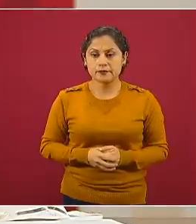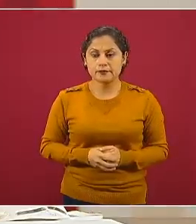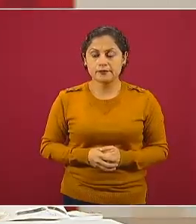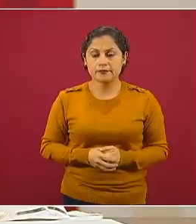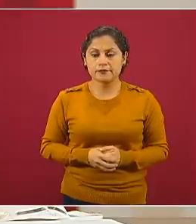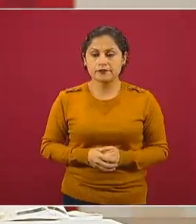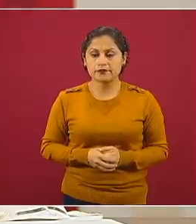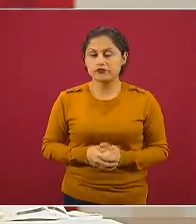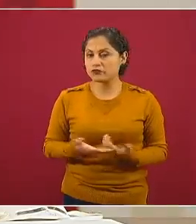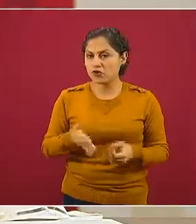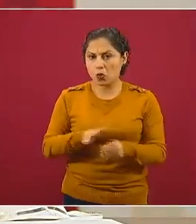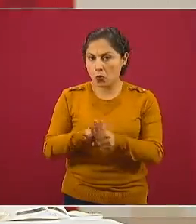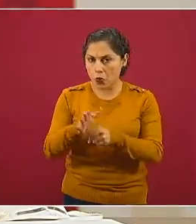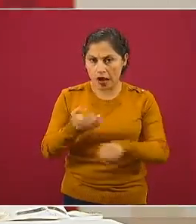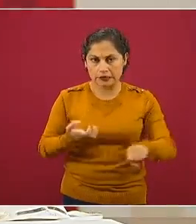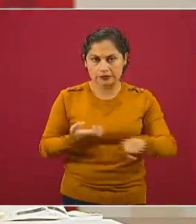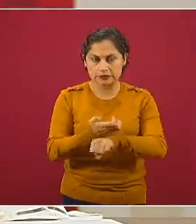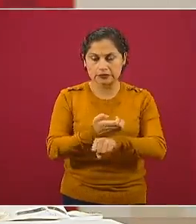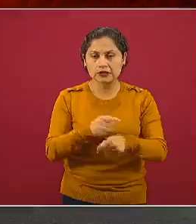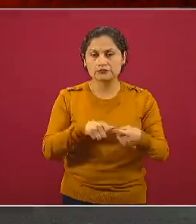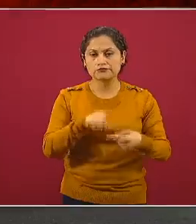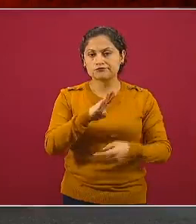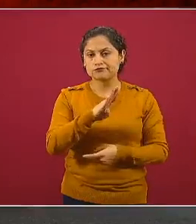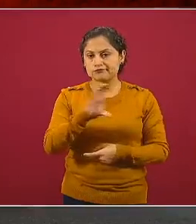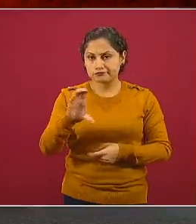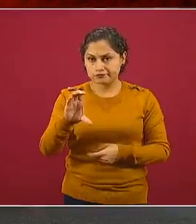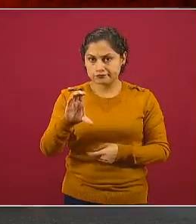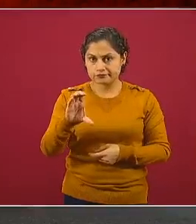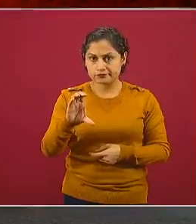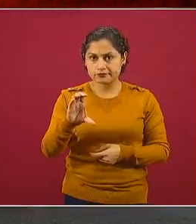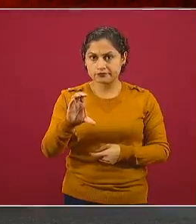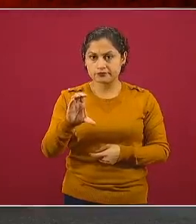Está Baja California,